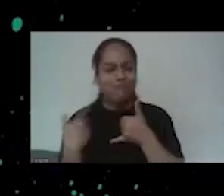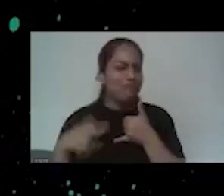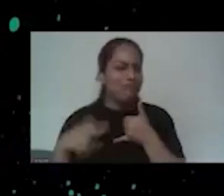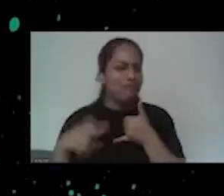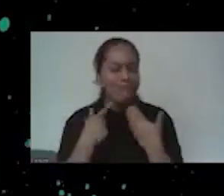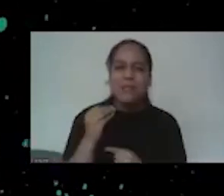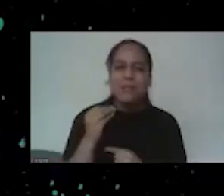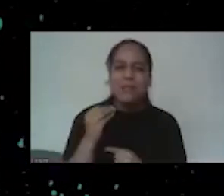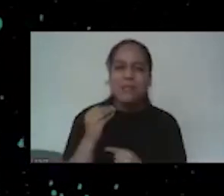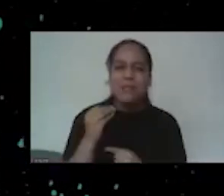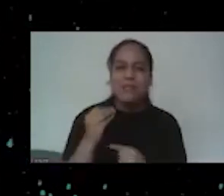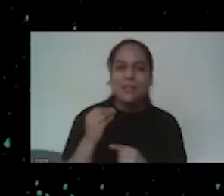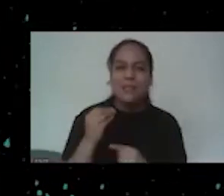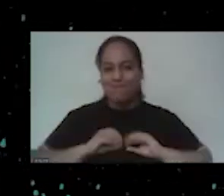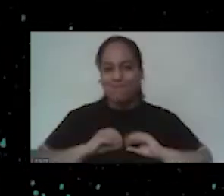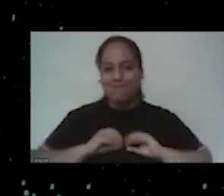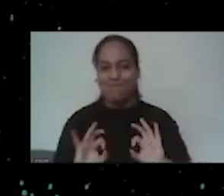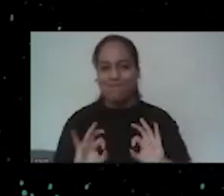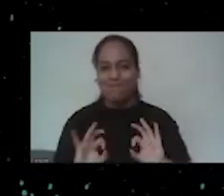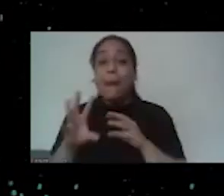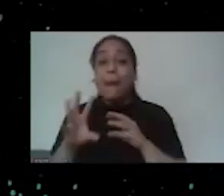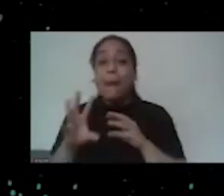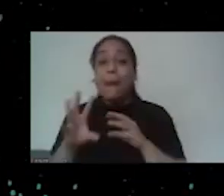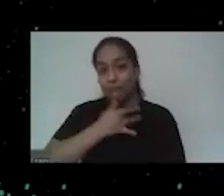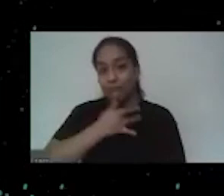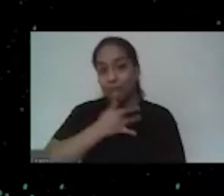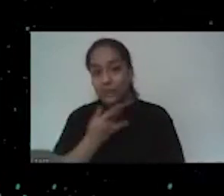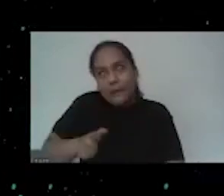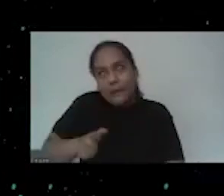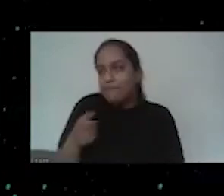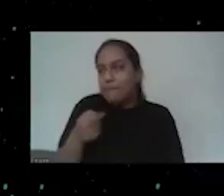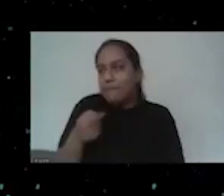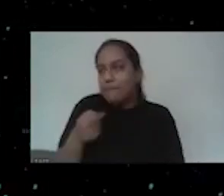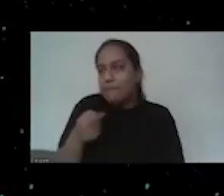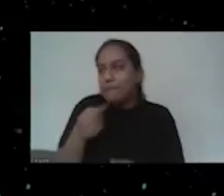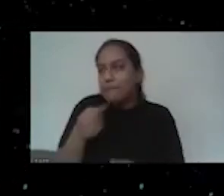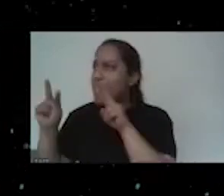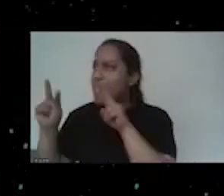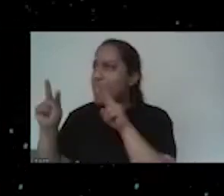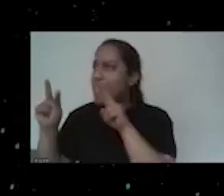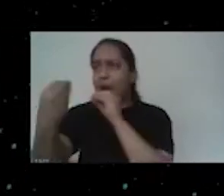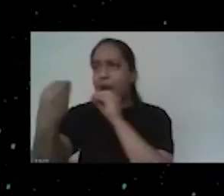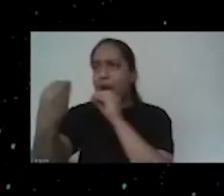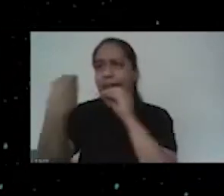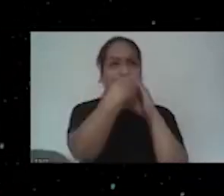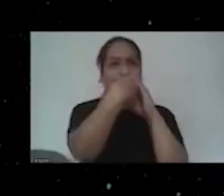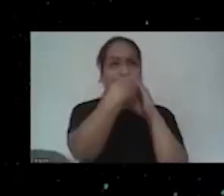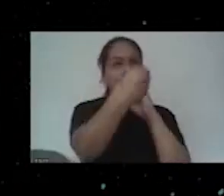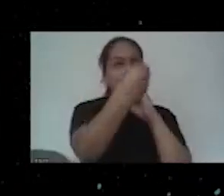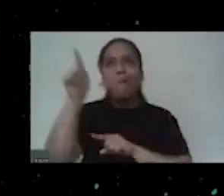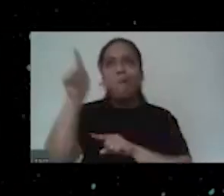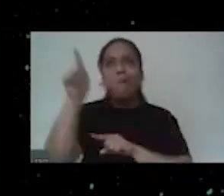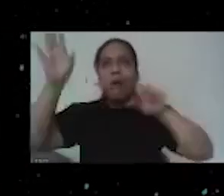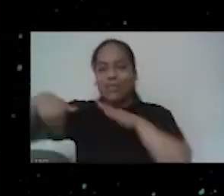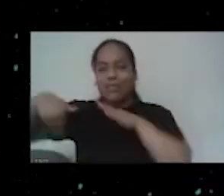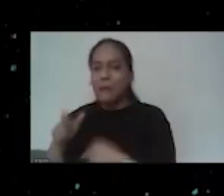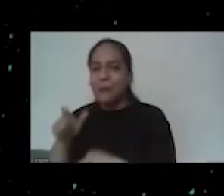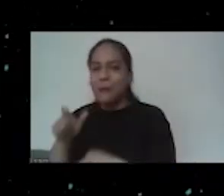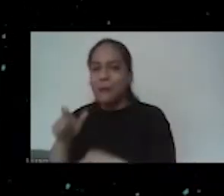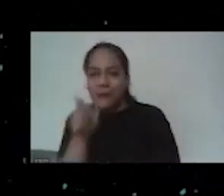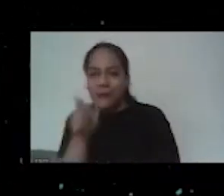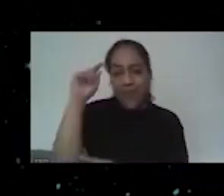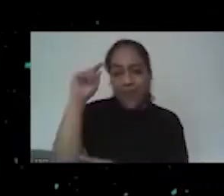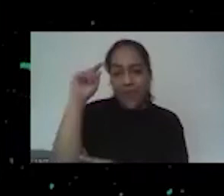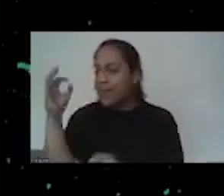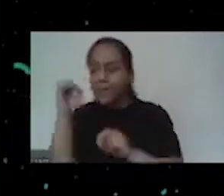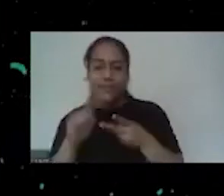porque también siento que siempre hemos estado mirando afuera, ¿no? Siempre nuestras referencias son de afuera, de pensadores franceses,